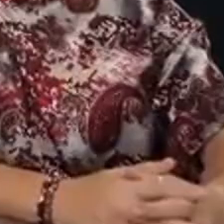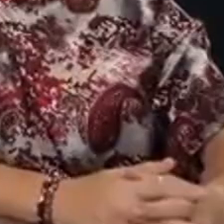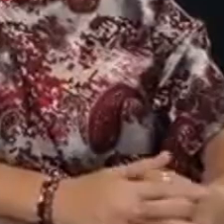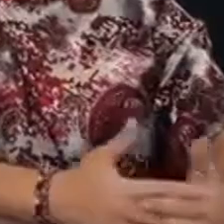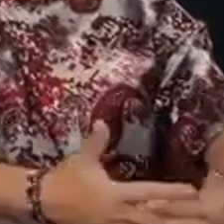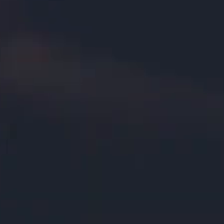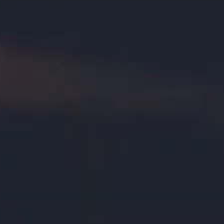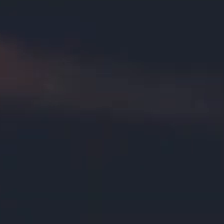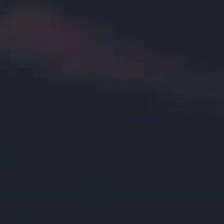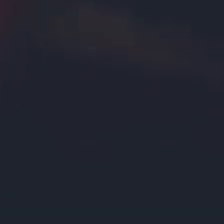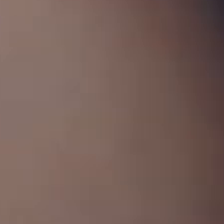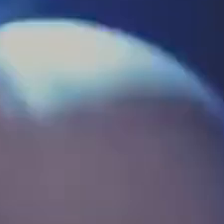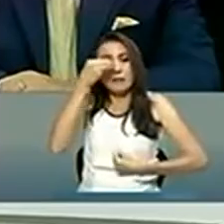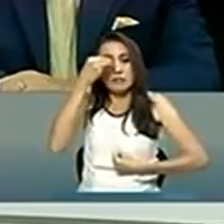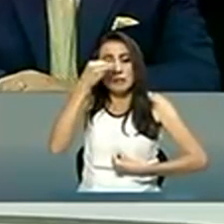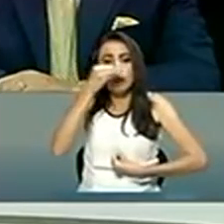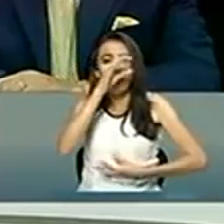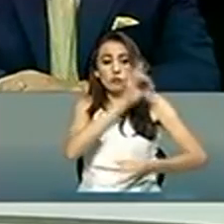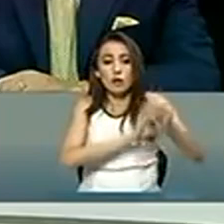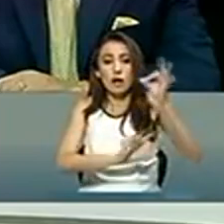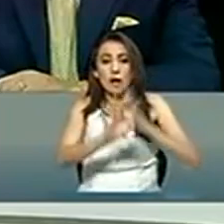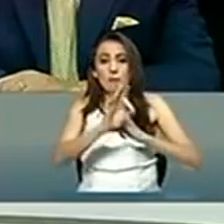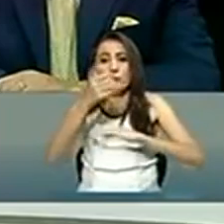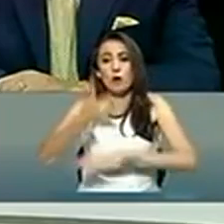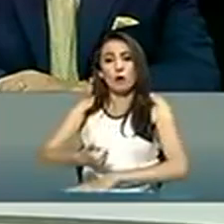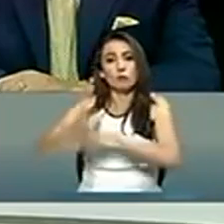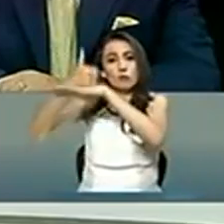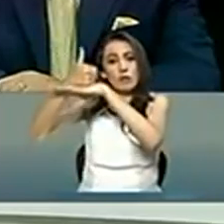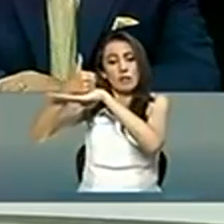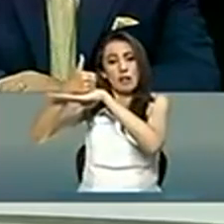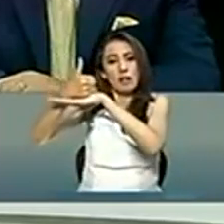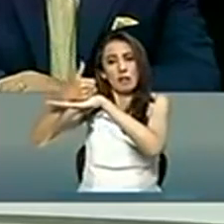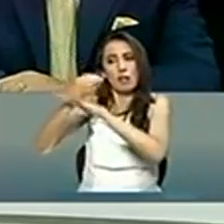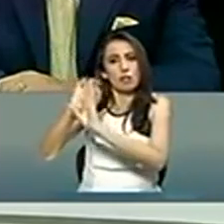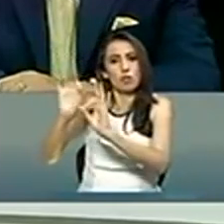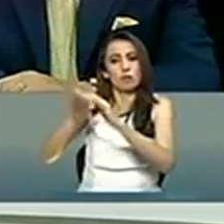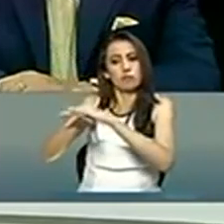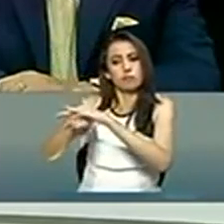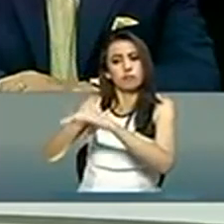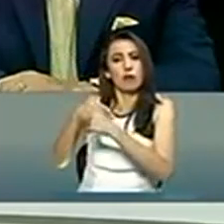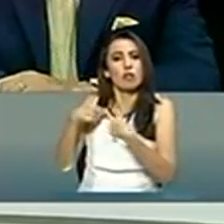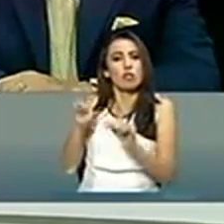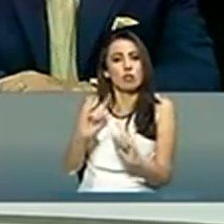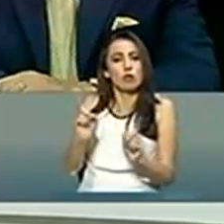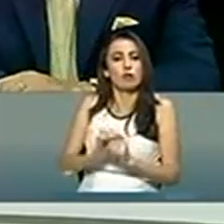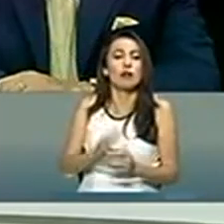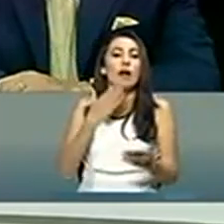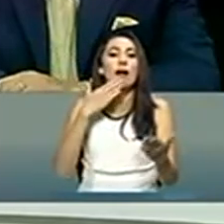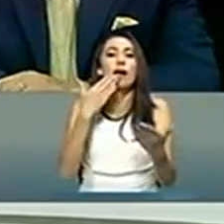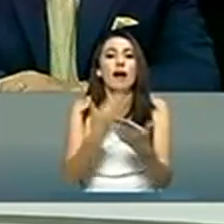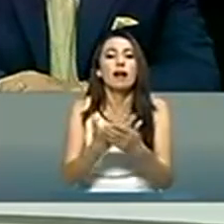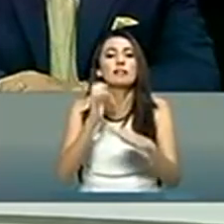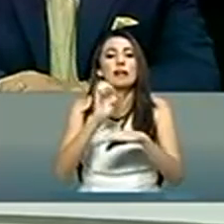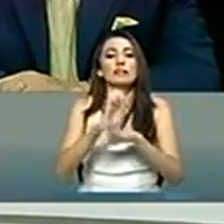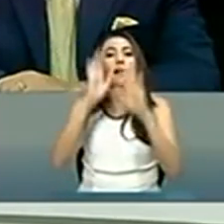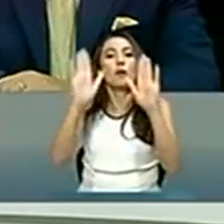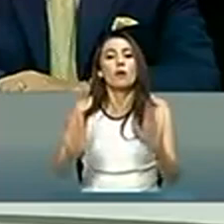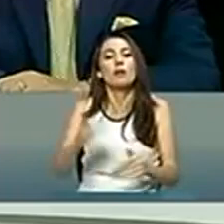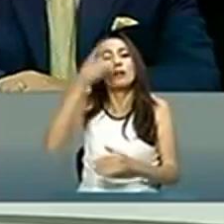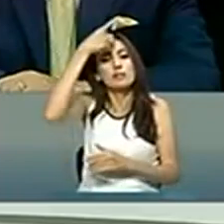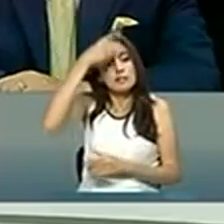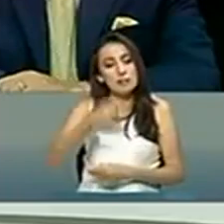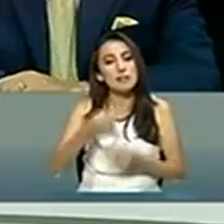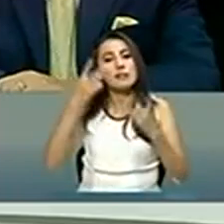Se acabó la sanganada. Lo dije, yo estoy decidido. Gracias a todos los ecuatorianos que se han decidido